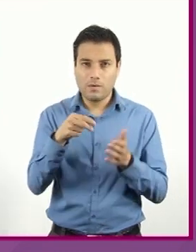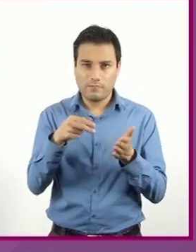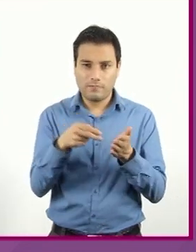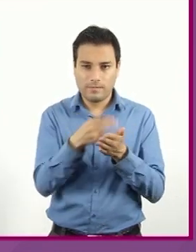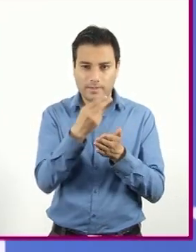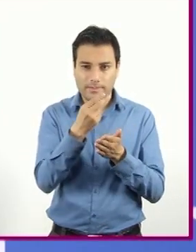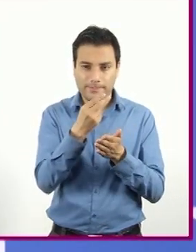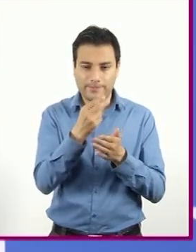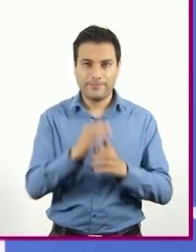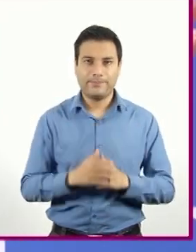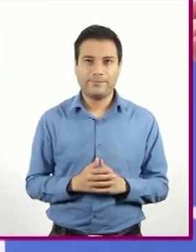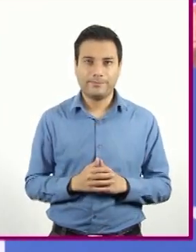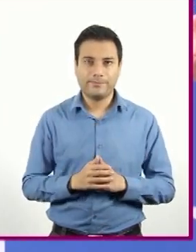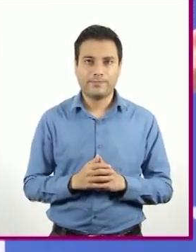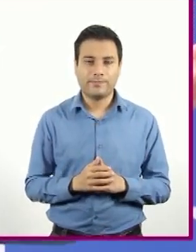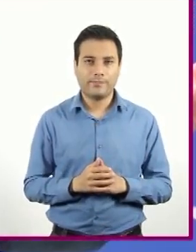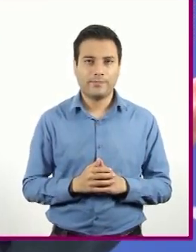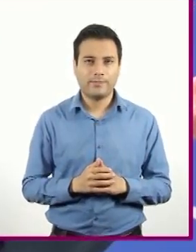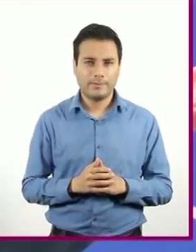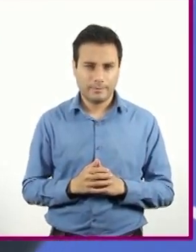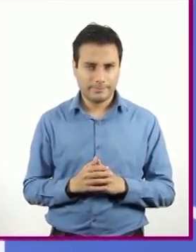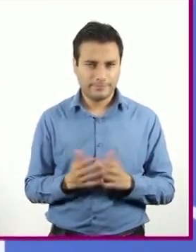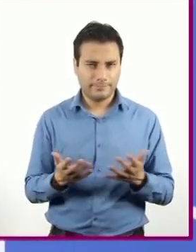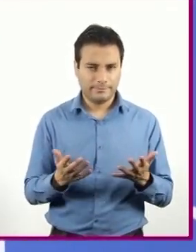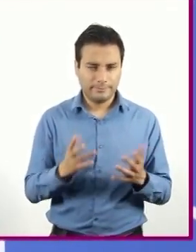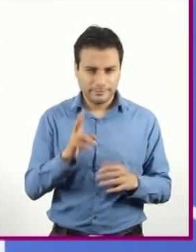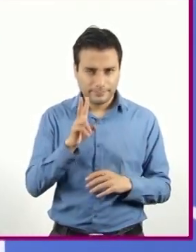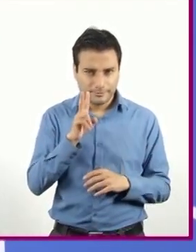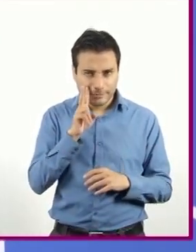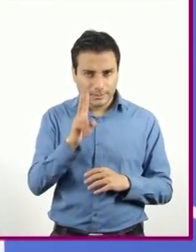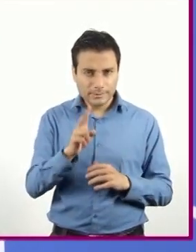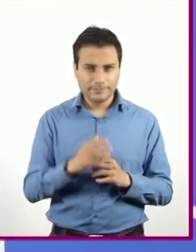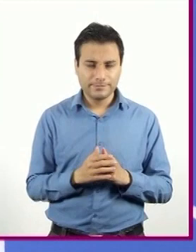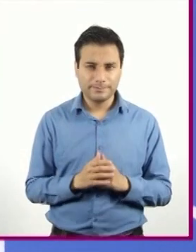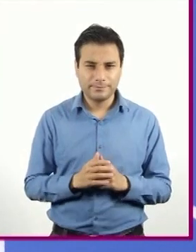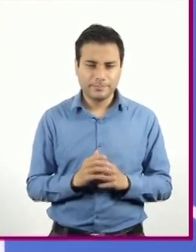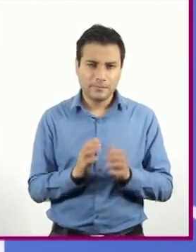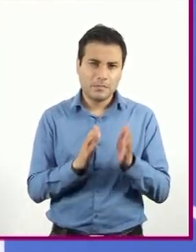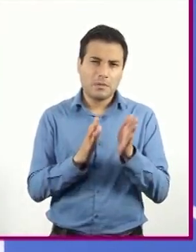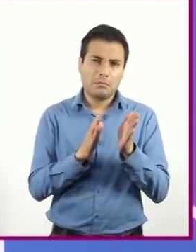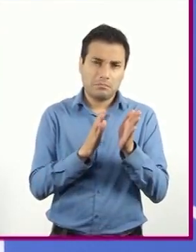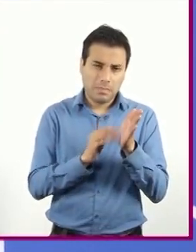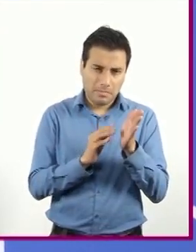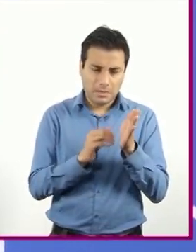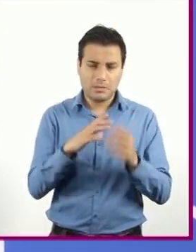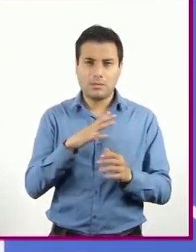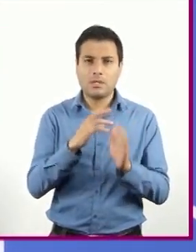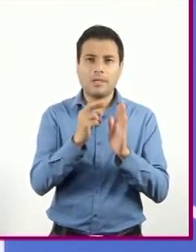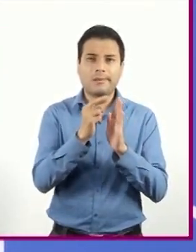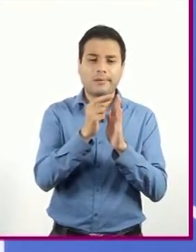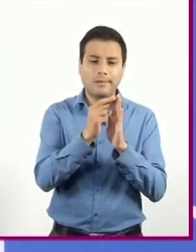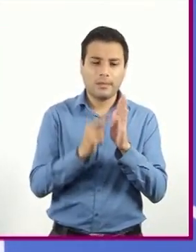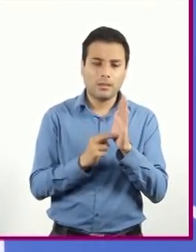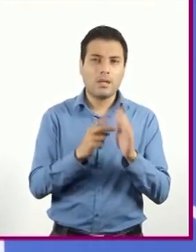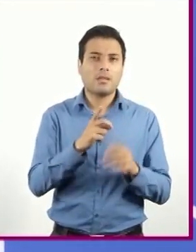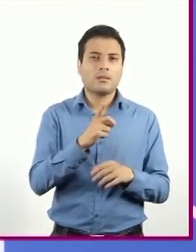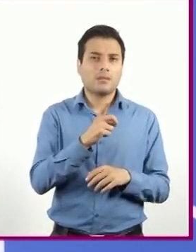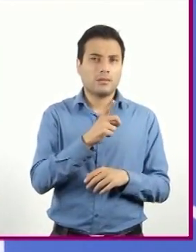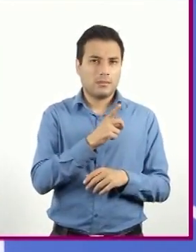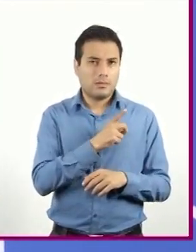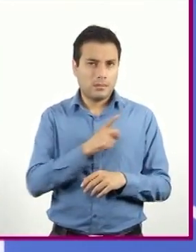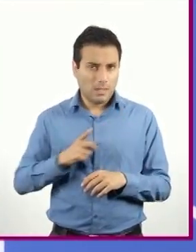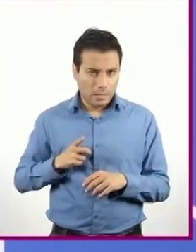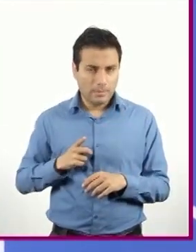recuadro. En algunos formularios suelen encontrarse juntos el verbo deber más el